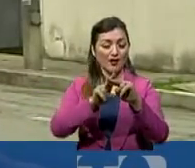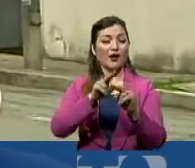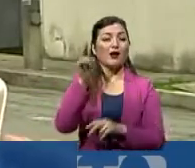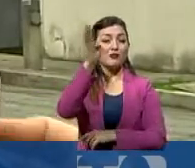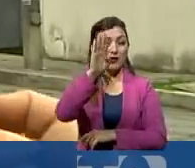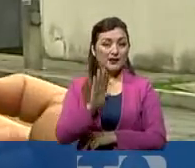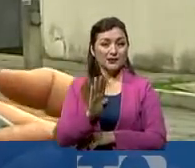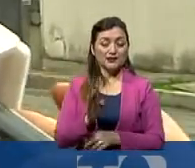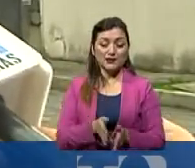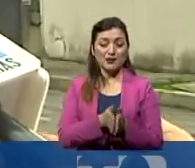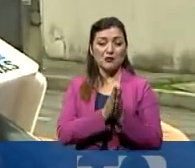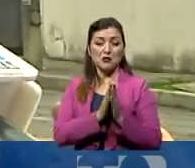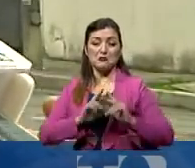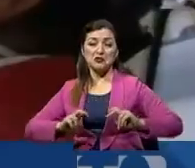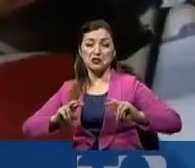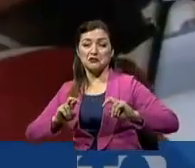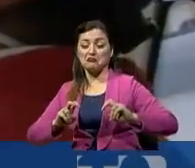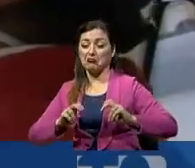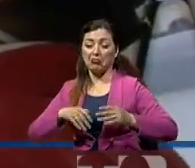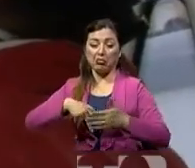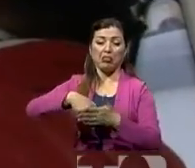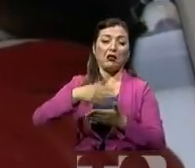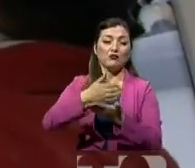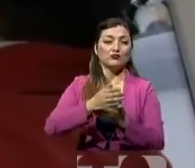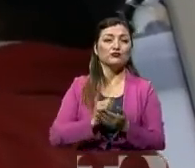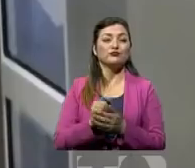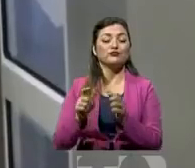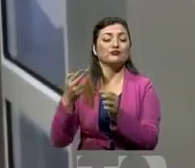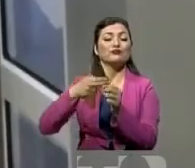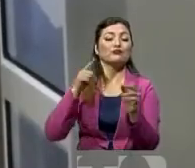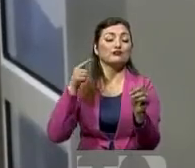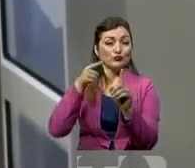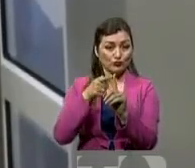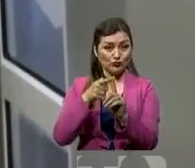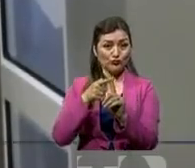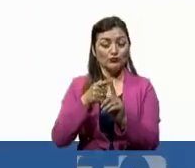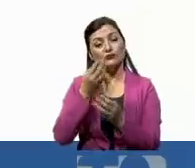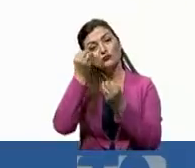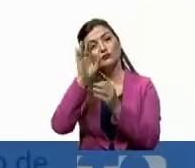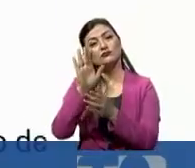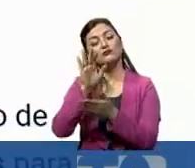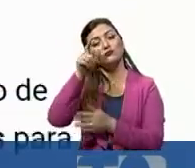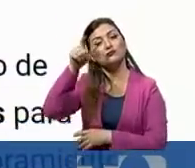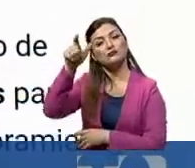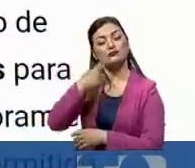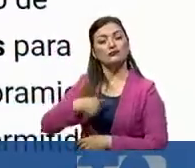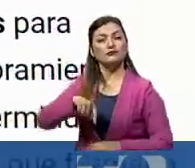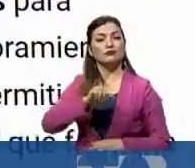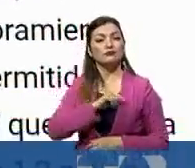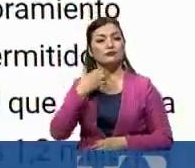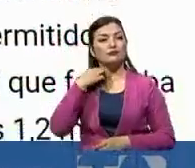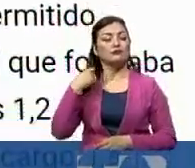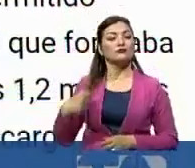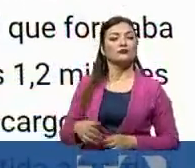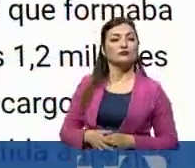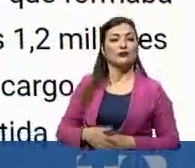se pidió una investigación que no prosperó. Personas que habrían participado directamente de la entrega revelaron a la fiscalía en España la forma en que